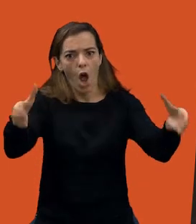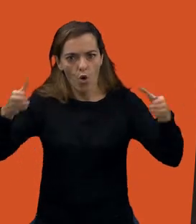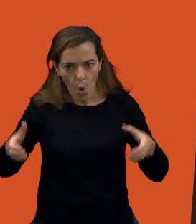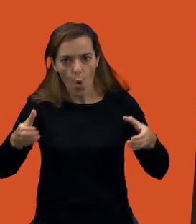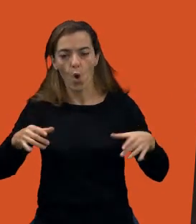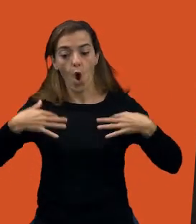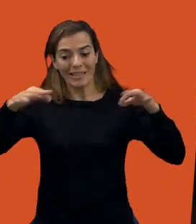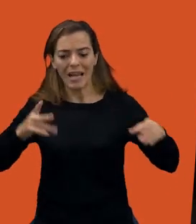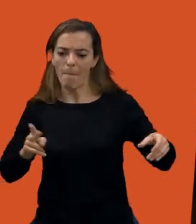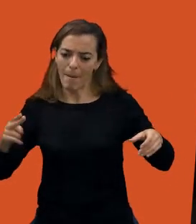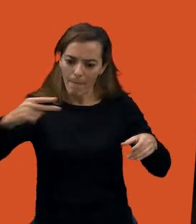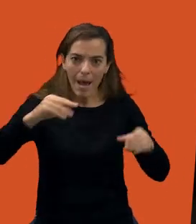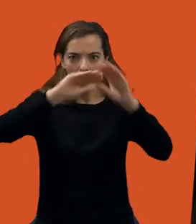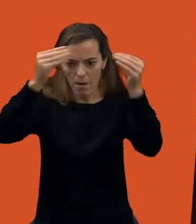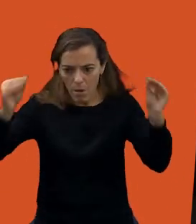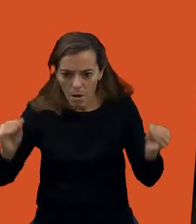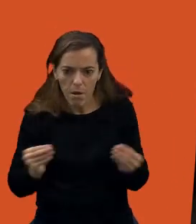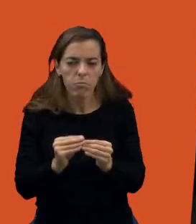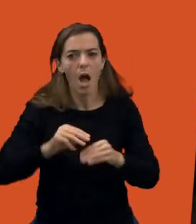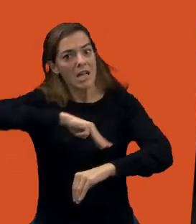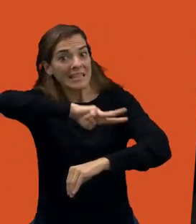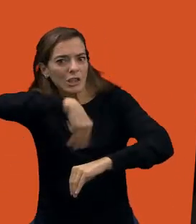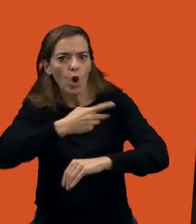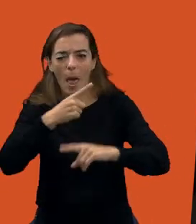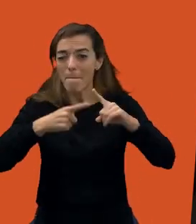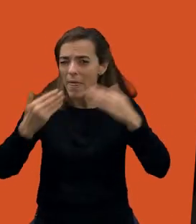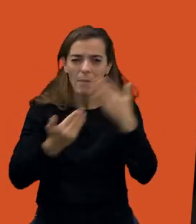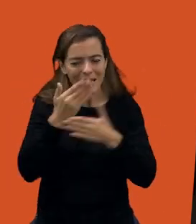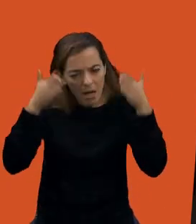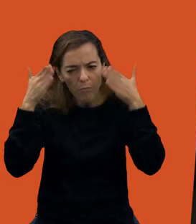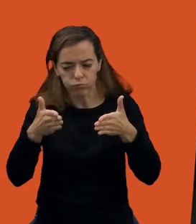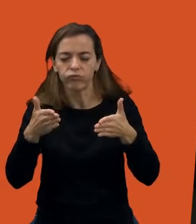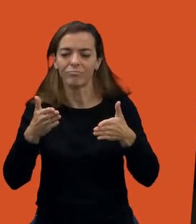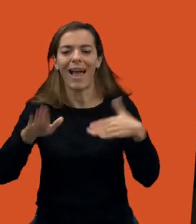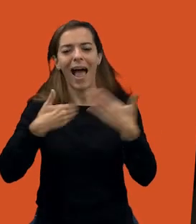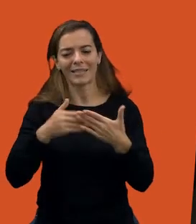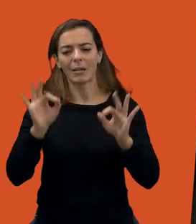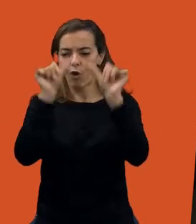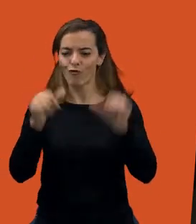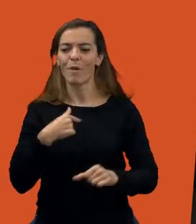madera, corto la tela, la monto y ya he echado 3 horas o media mañana para que quede como a mí me